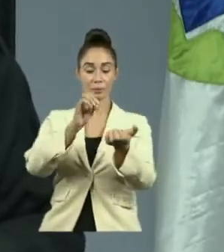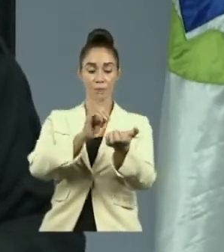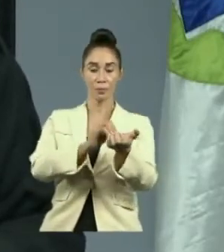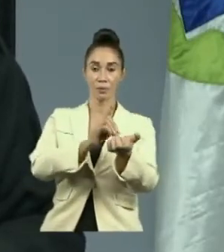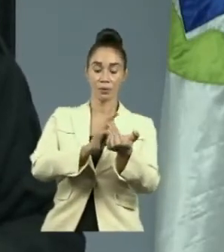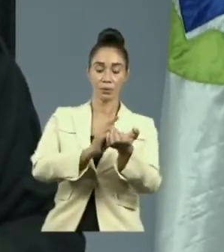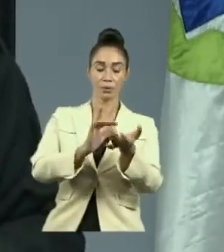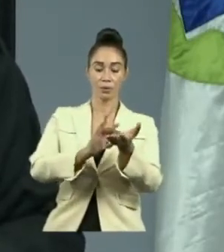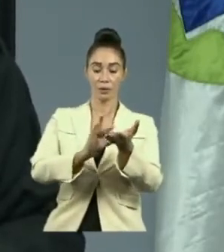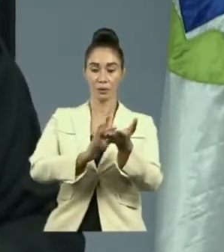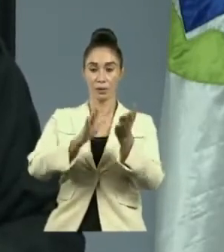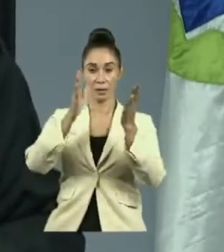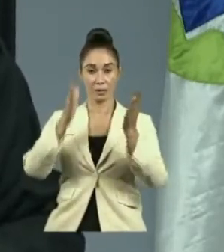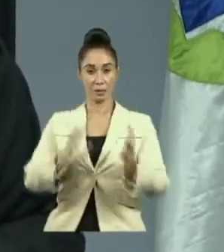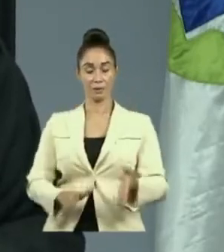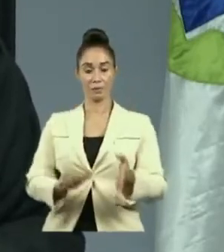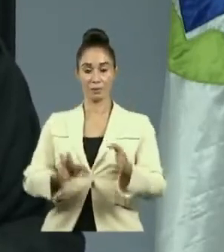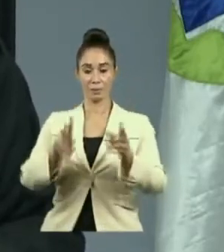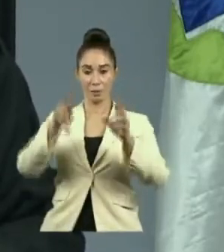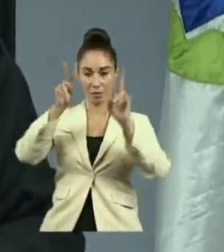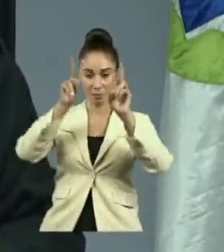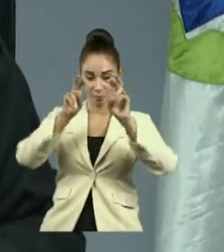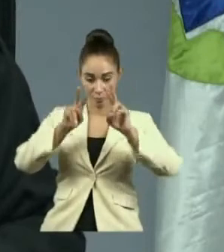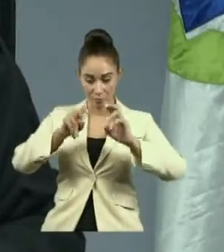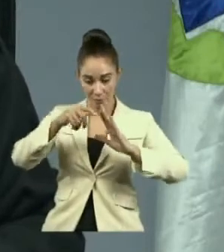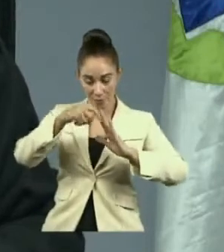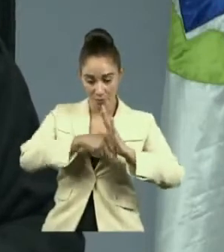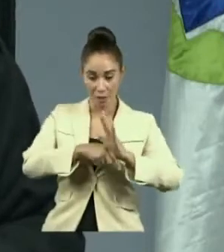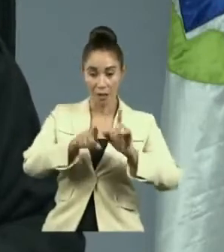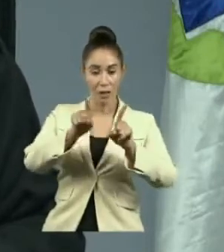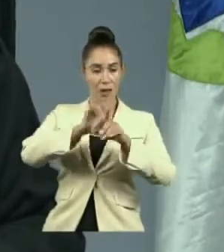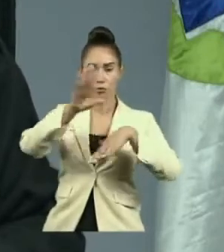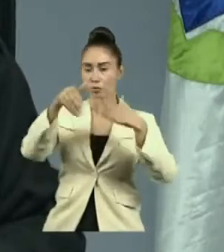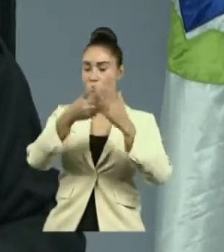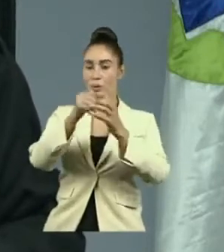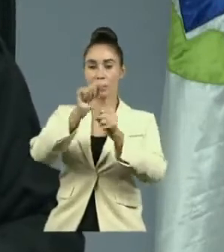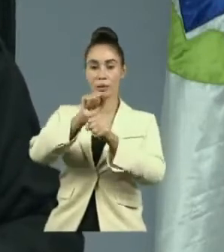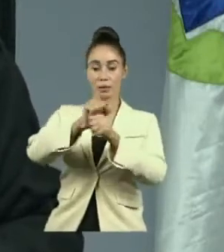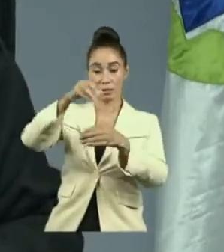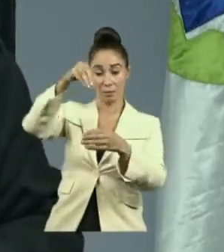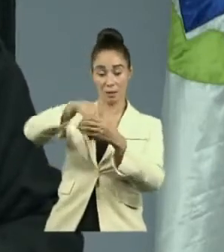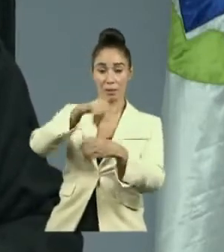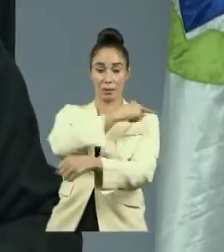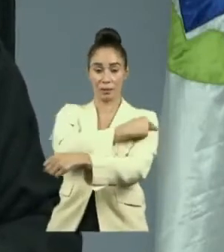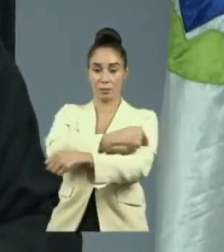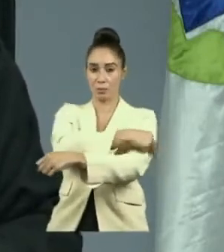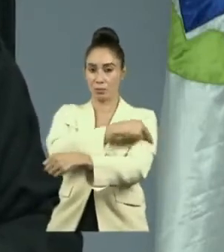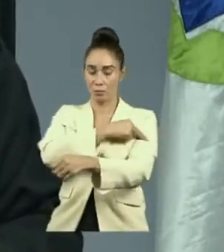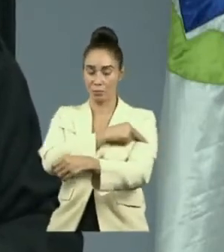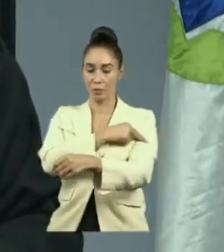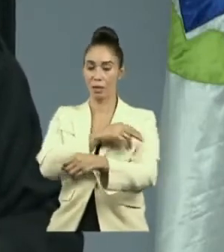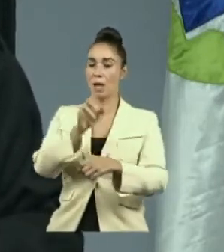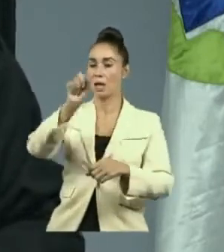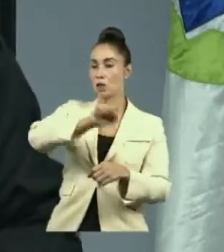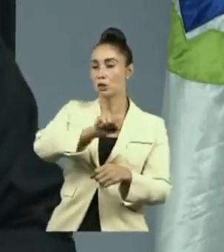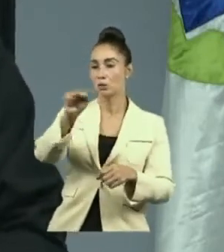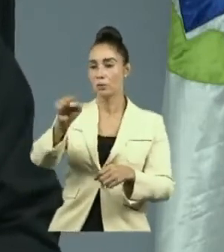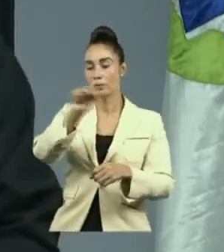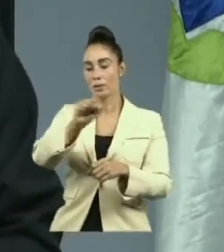así como el personal de salud y de oficina a los choferes que se han entregado